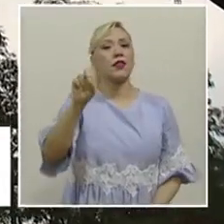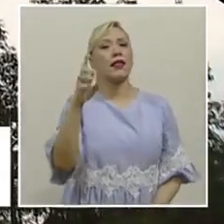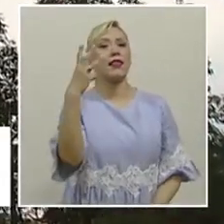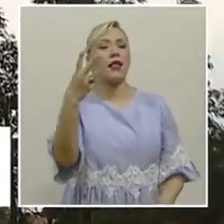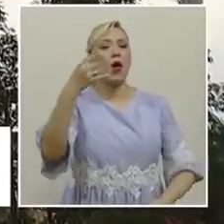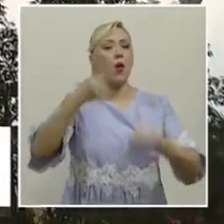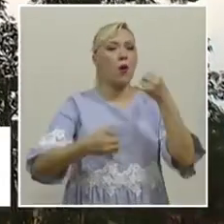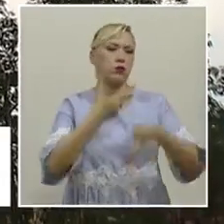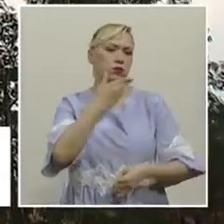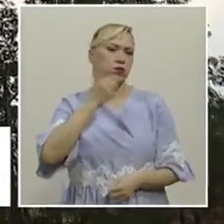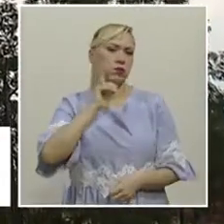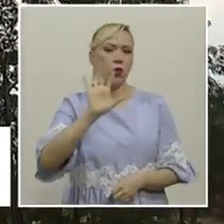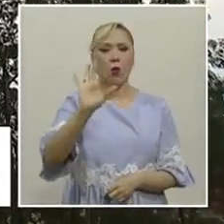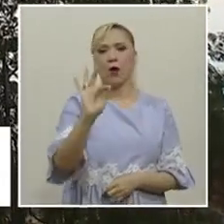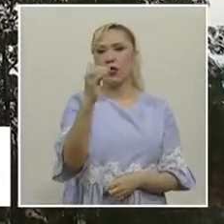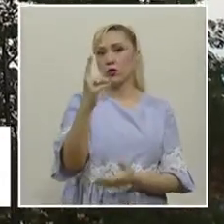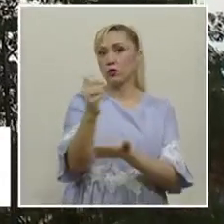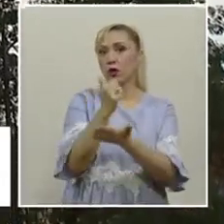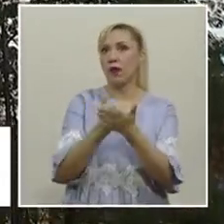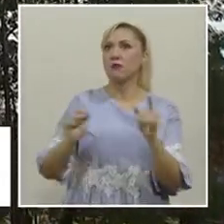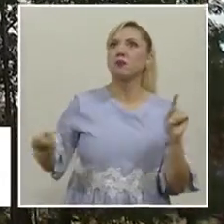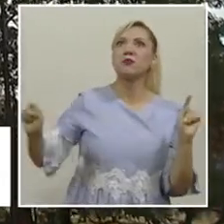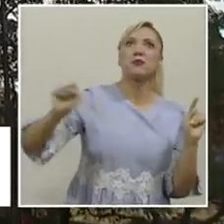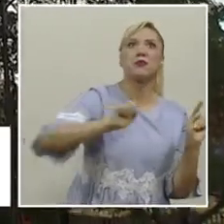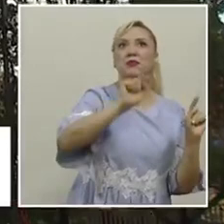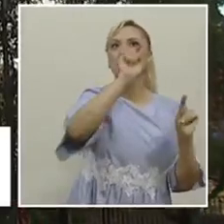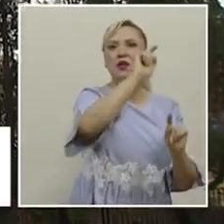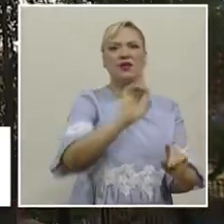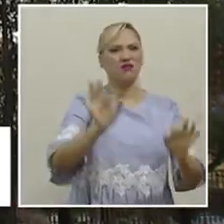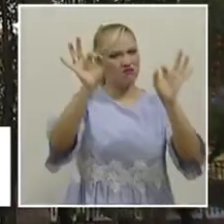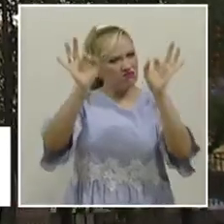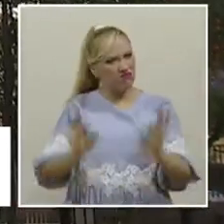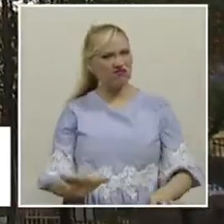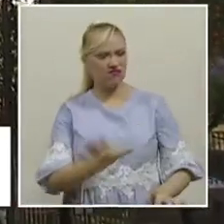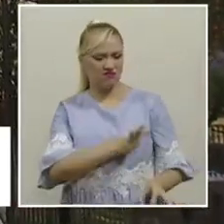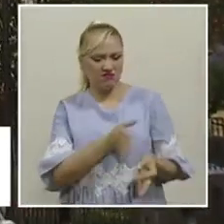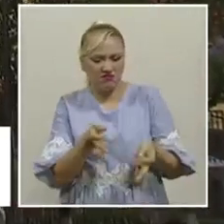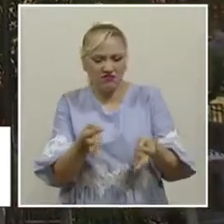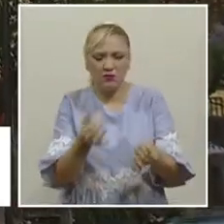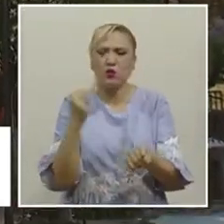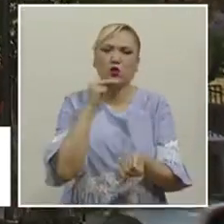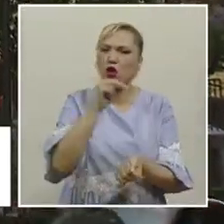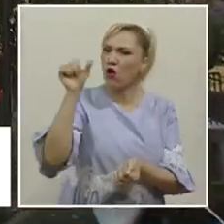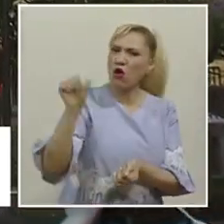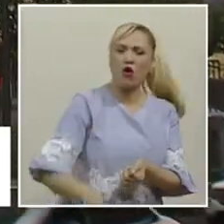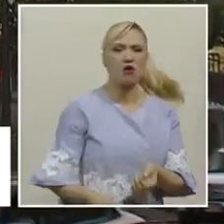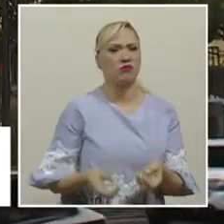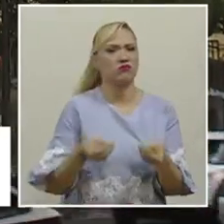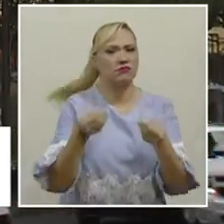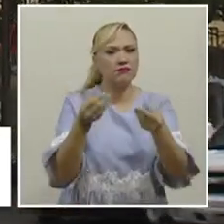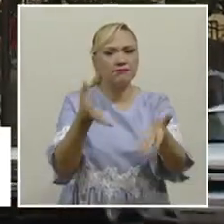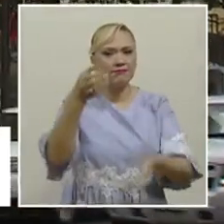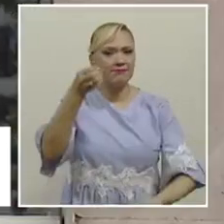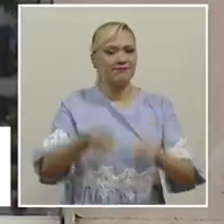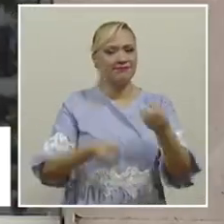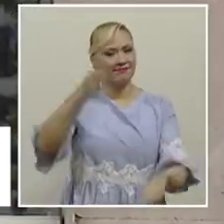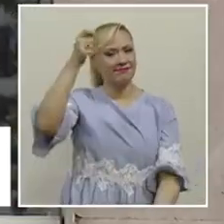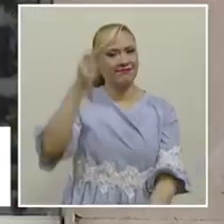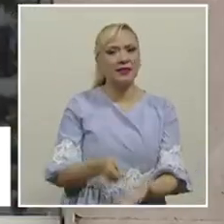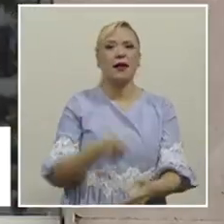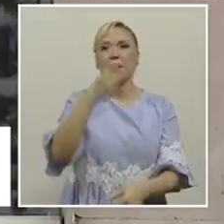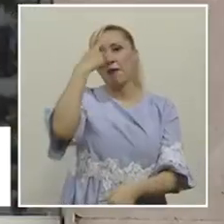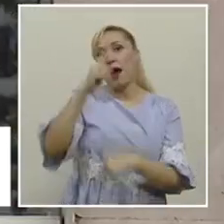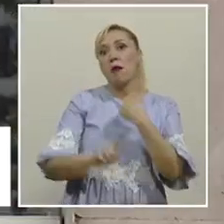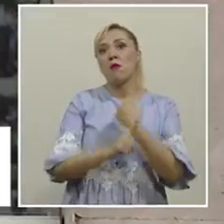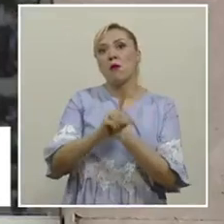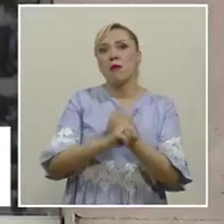que en 41 ciudades del país imparten justicia de calidad, efectiva, pronta y expedita, al resolver los conflictos que llegan a